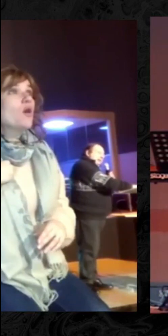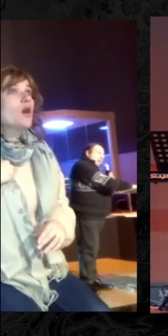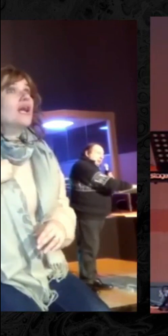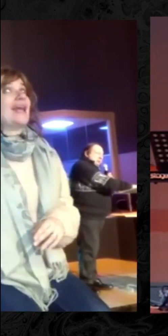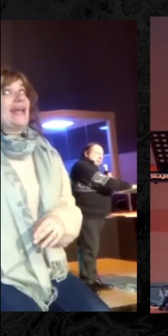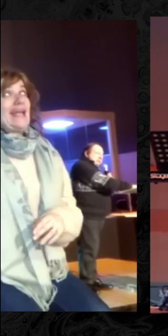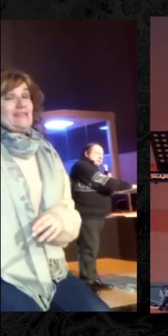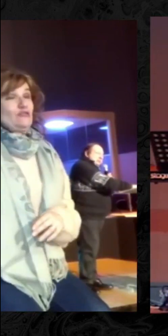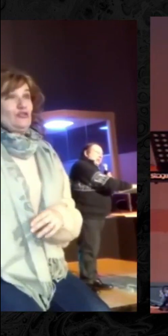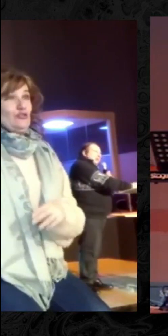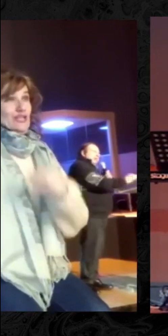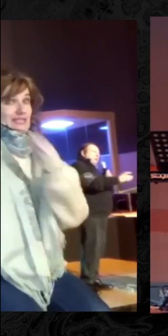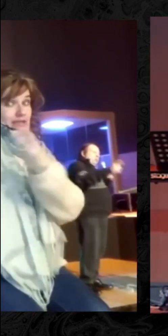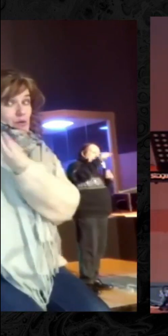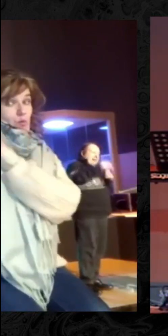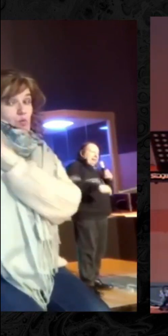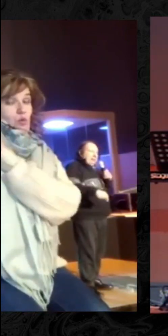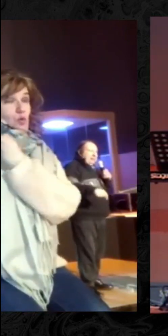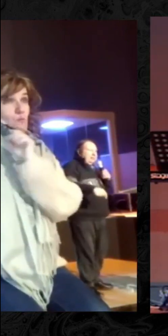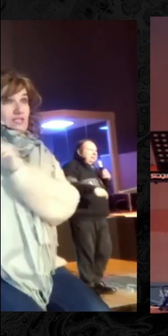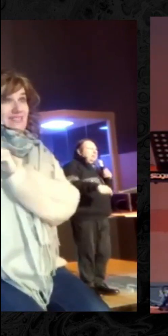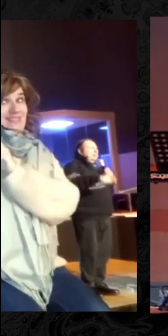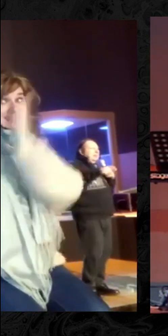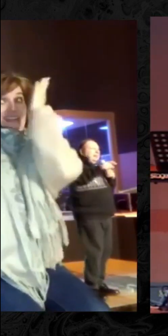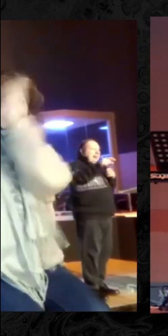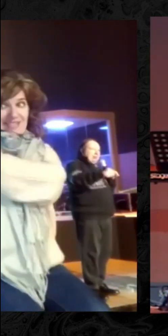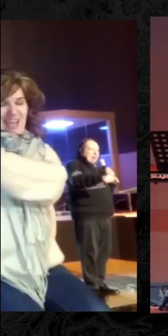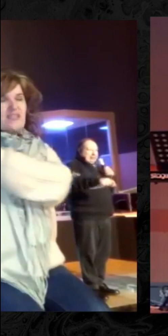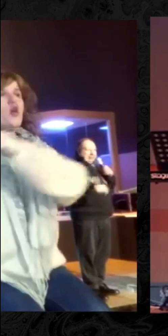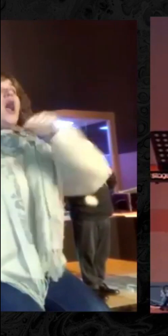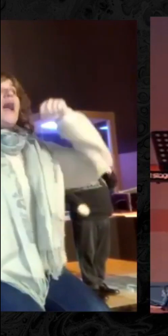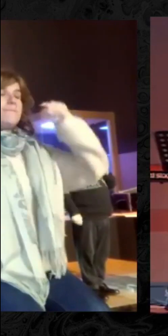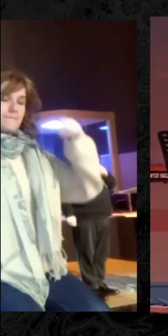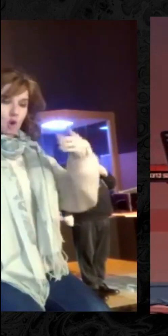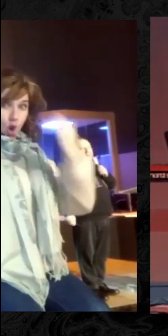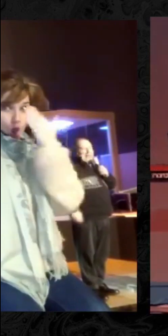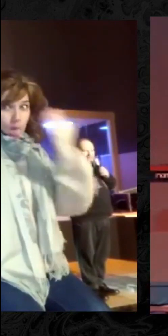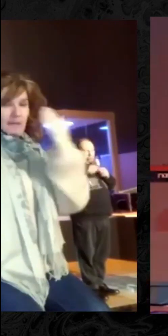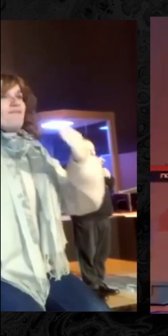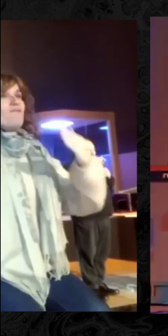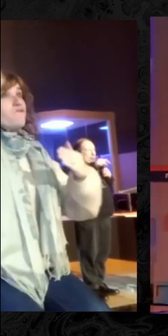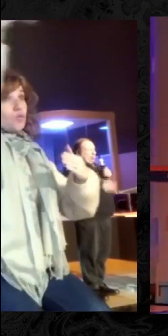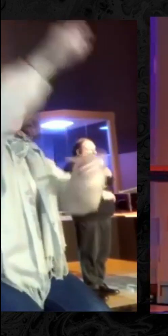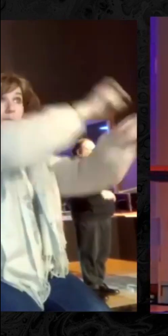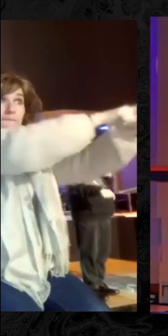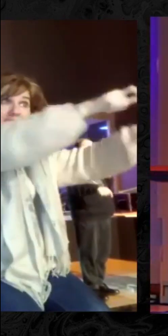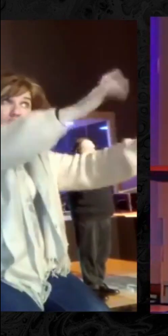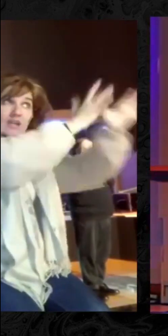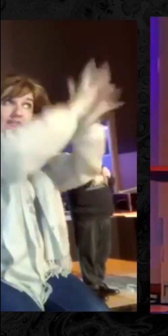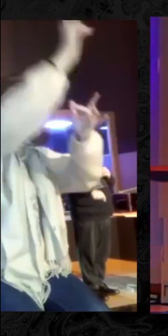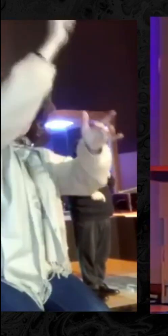castigados así sucederá también a esta humanidad a estos que se oponen